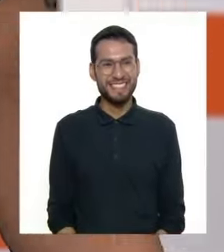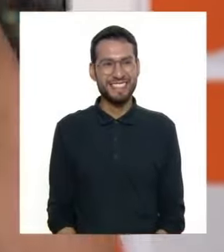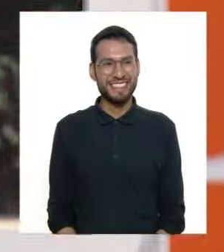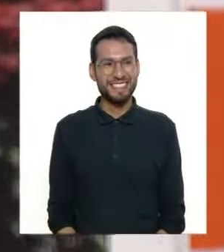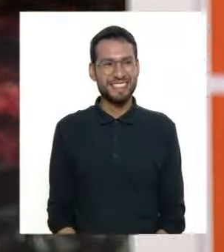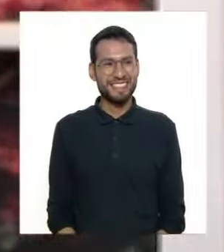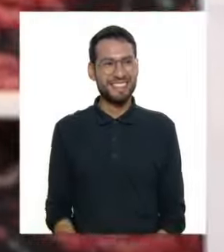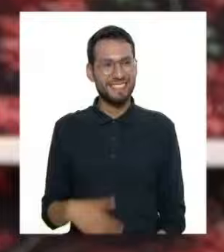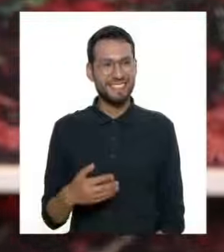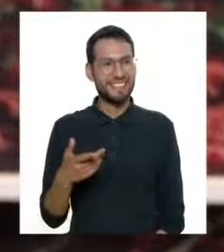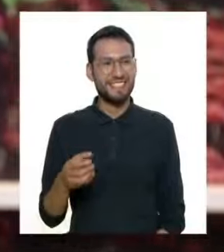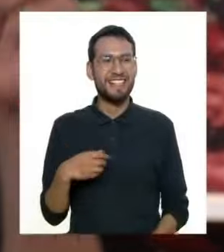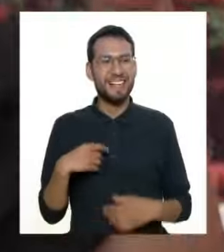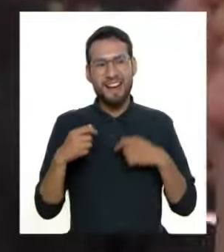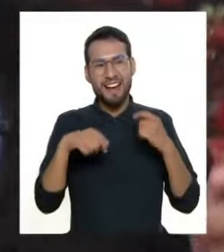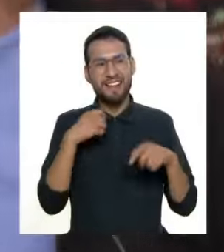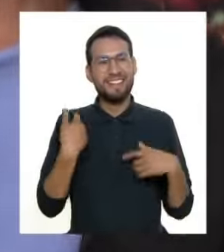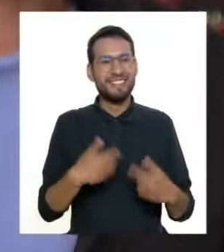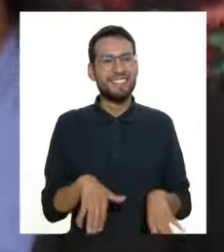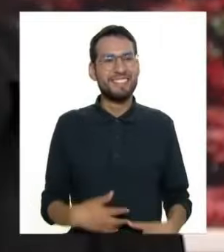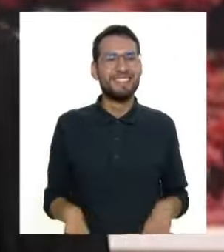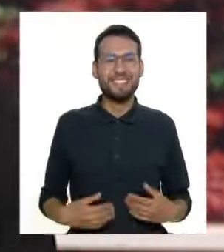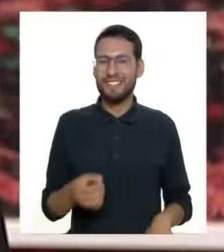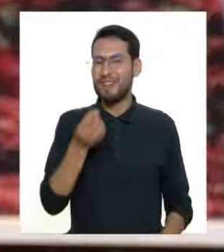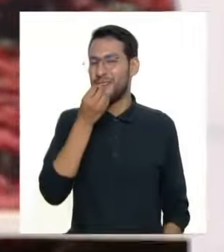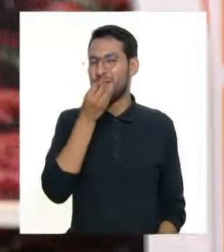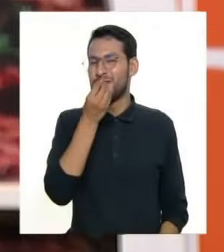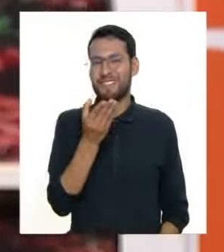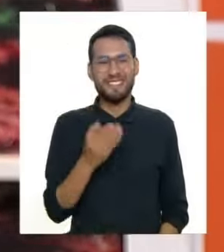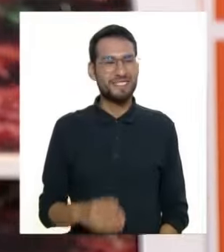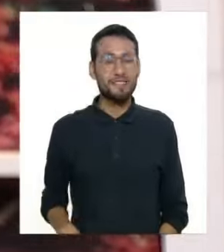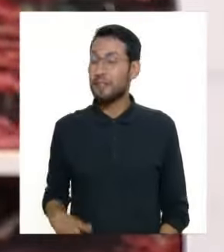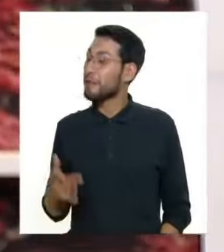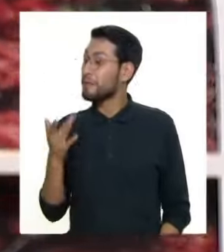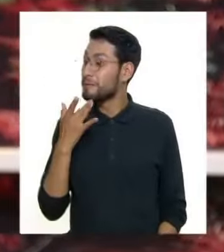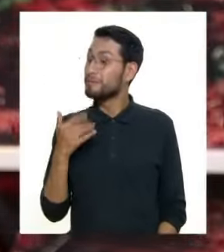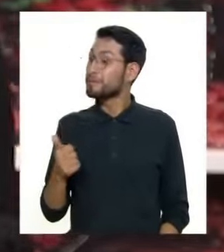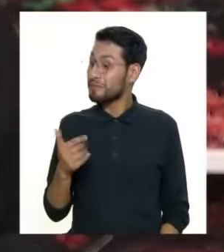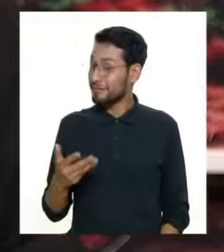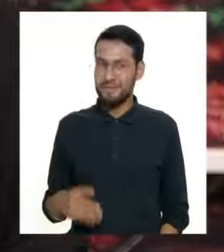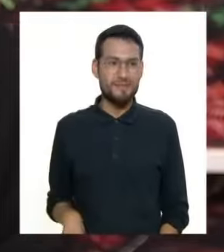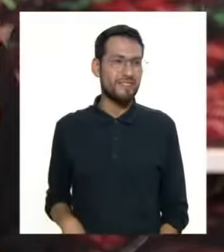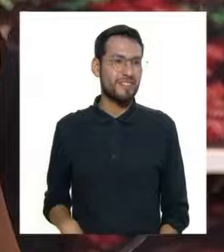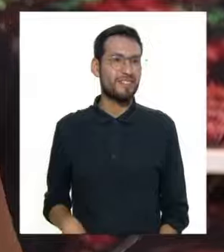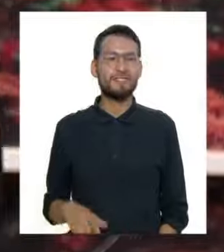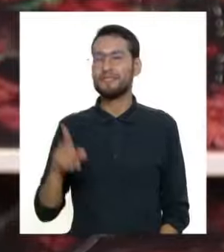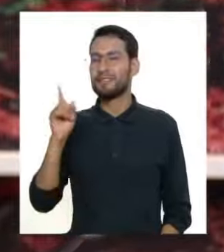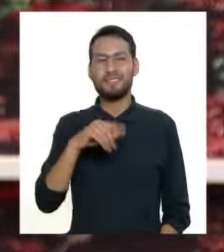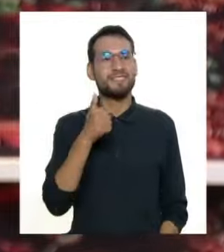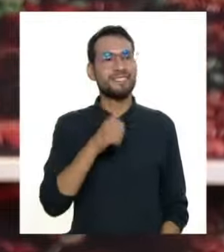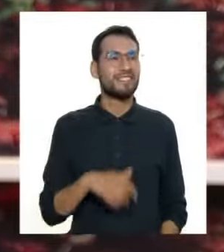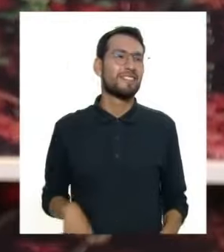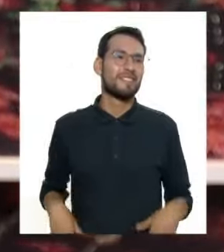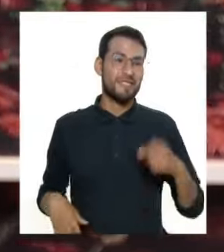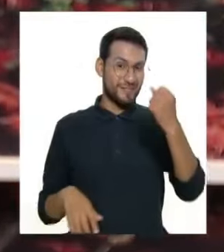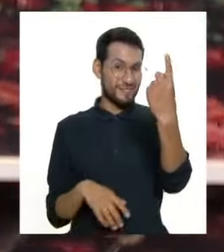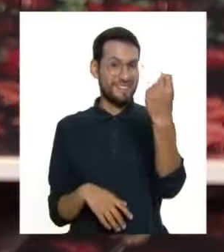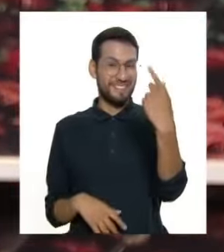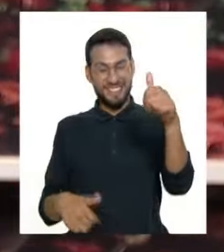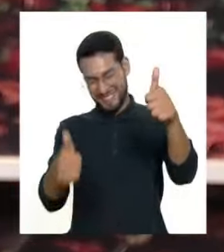¿Te imaginas cómo sería cuando comía 5 años sin chamba? Dios mío, santo. ¿Qué tal? Buenazo. Del 1 al 10. Espectacular.